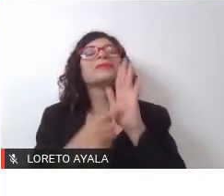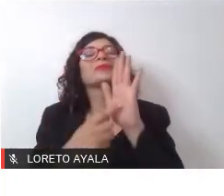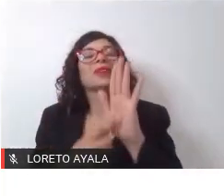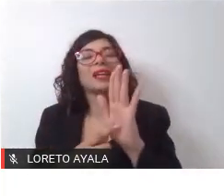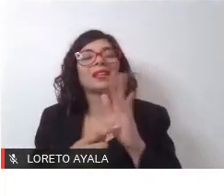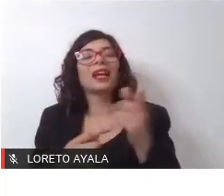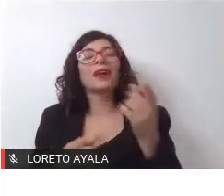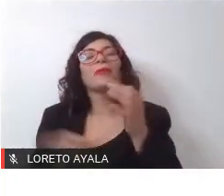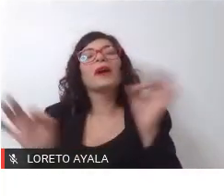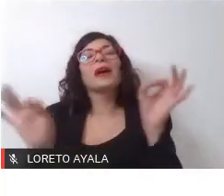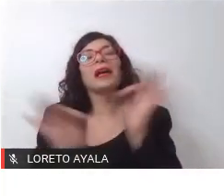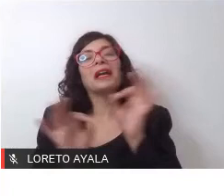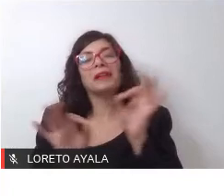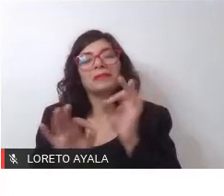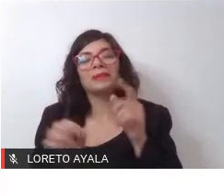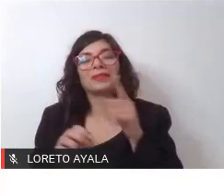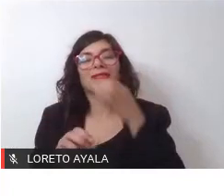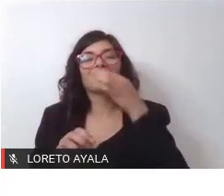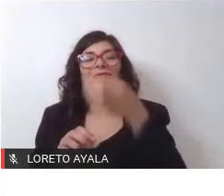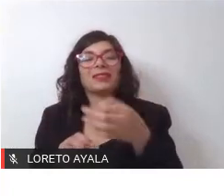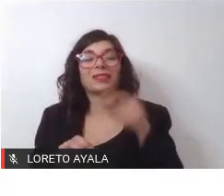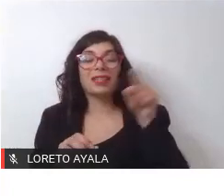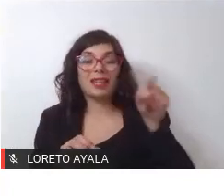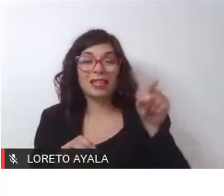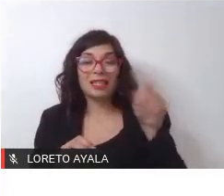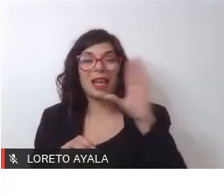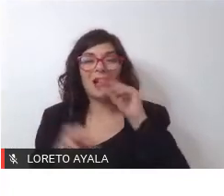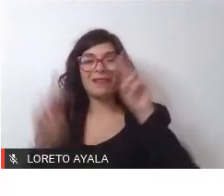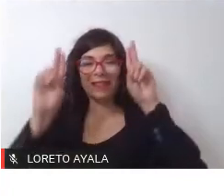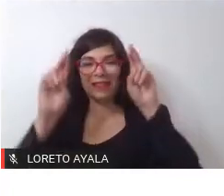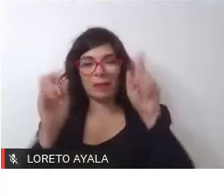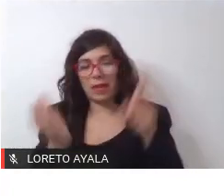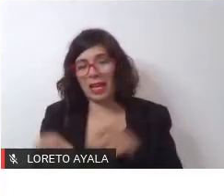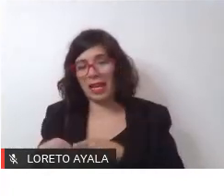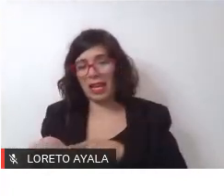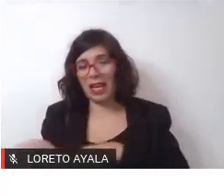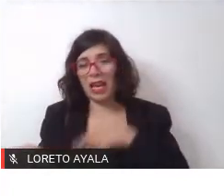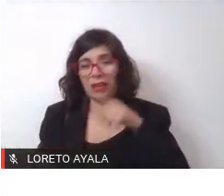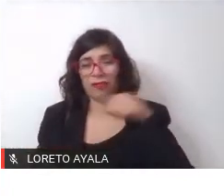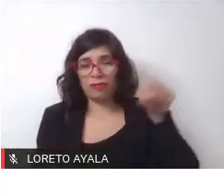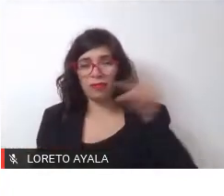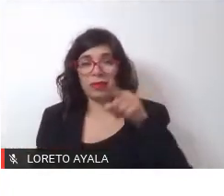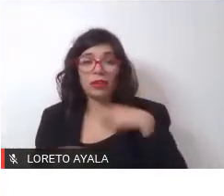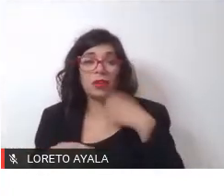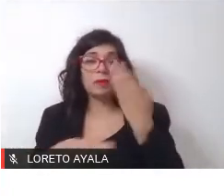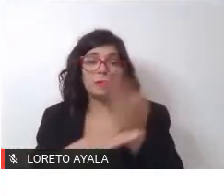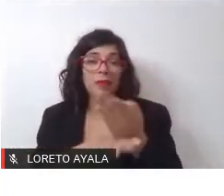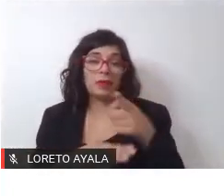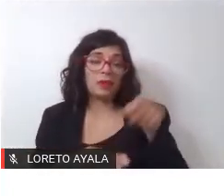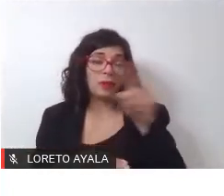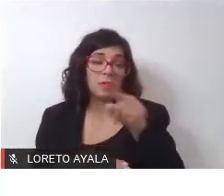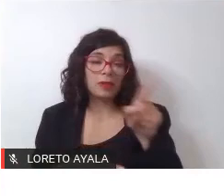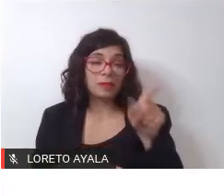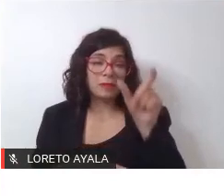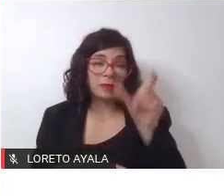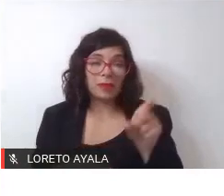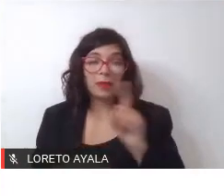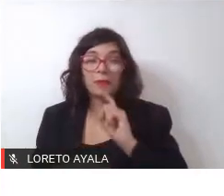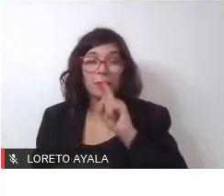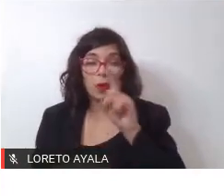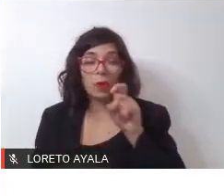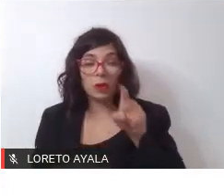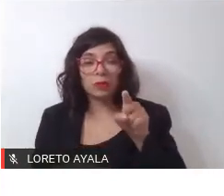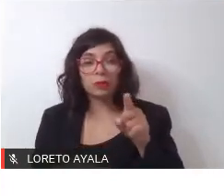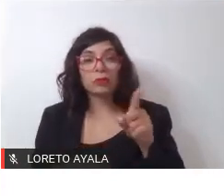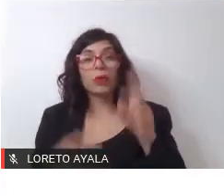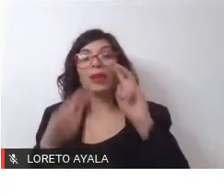como referencia para decir que ella tocó el tema en extenso. Le pido a la colega o colega que preguntó esta situación